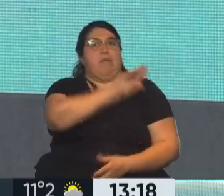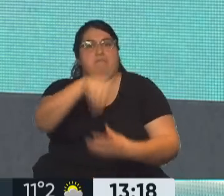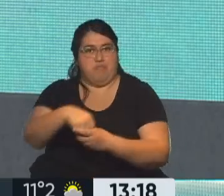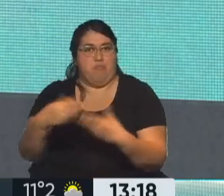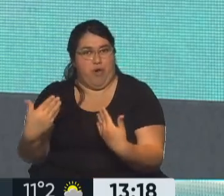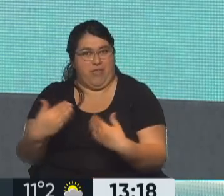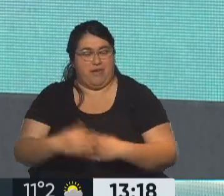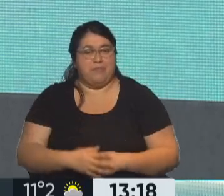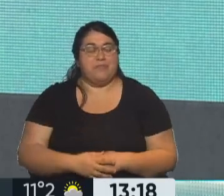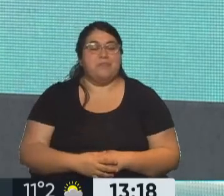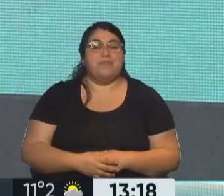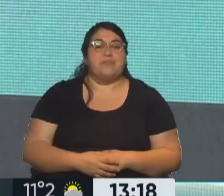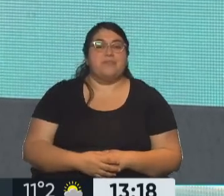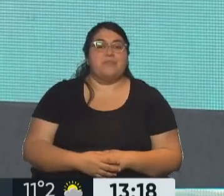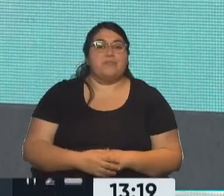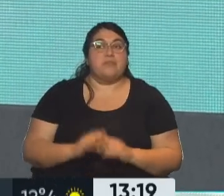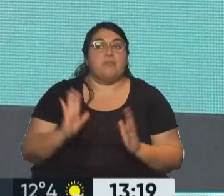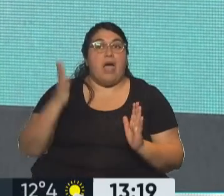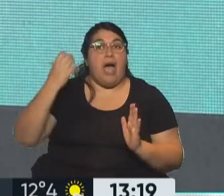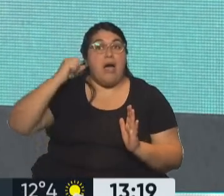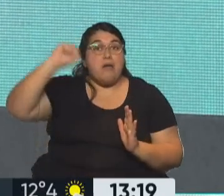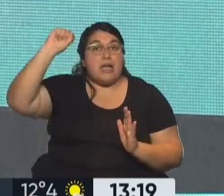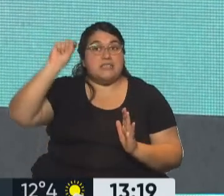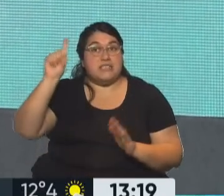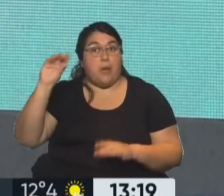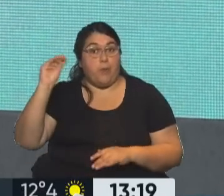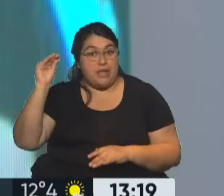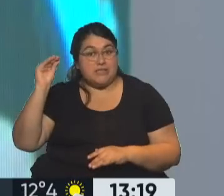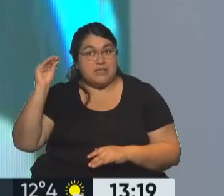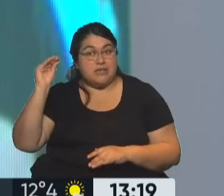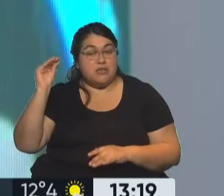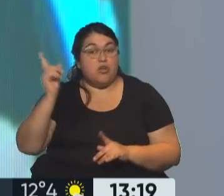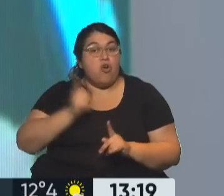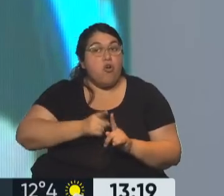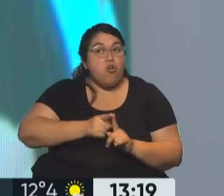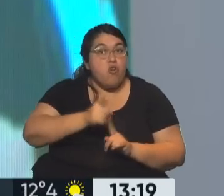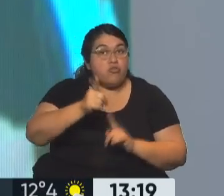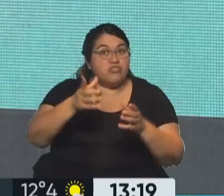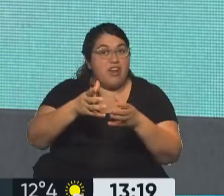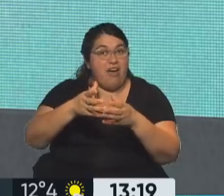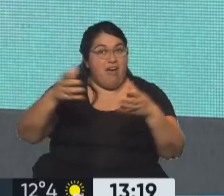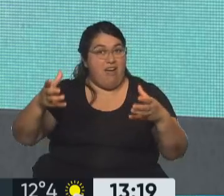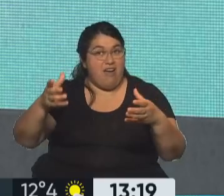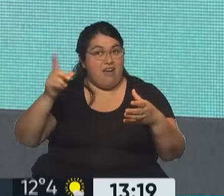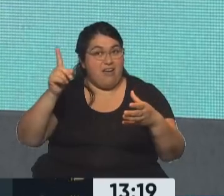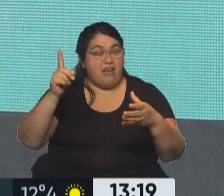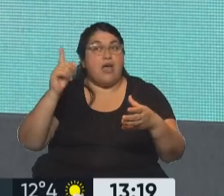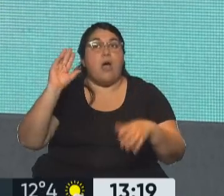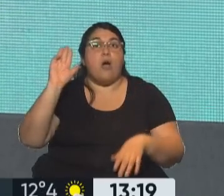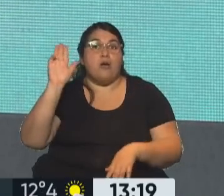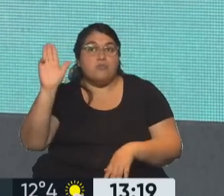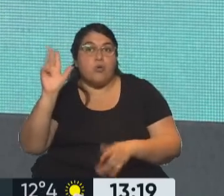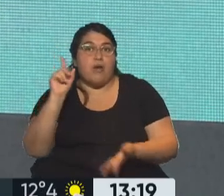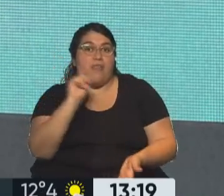probable, esto es una pregunta, que quizás la Cancillería brasileña haya estado en contra de ampliar, mientras que Lula, con una postura más política, haya